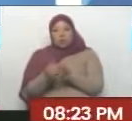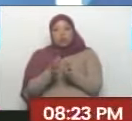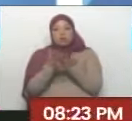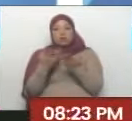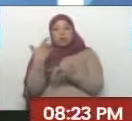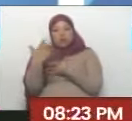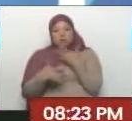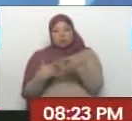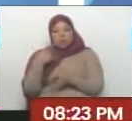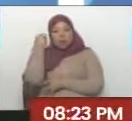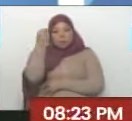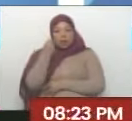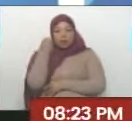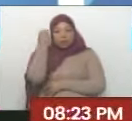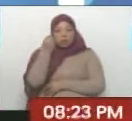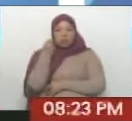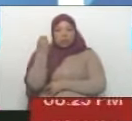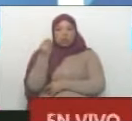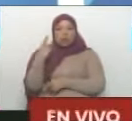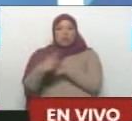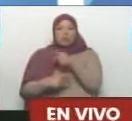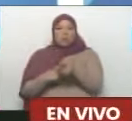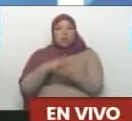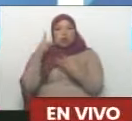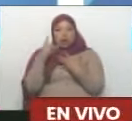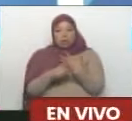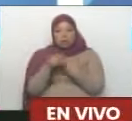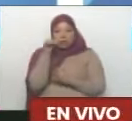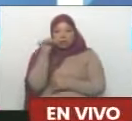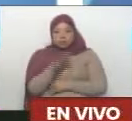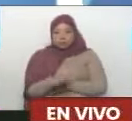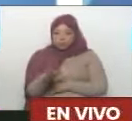lo escribí pensando en este programa.